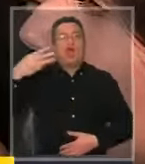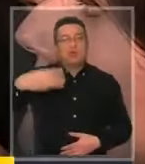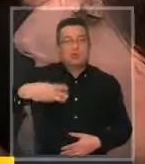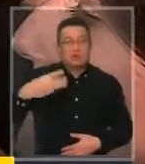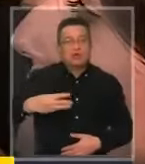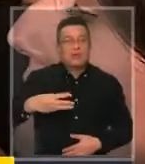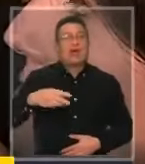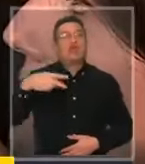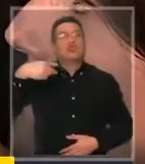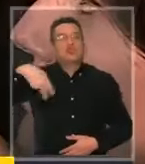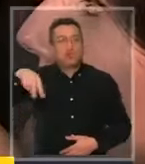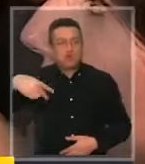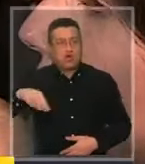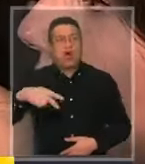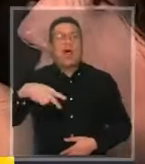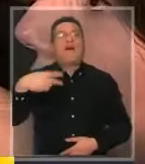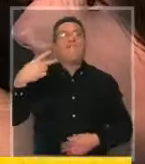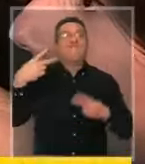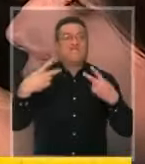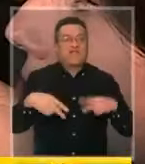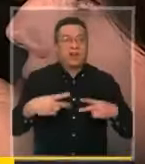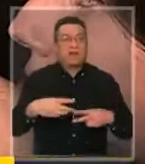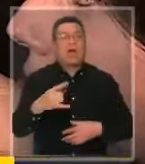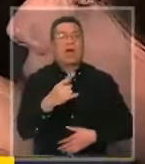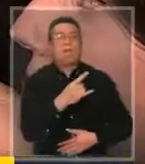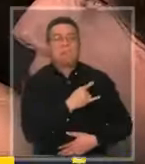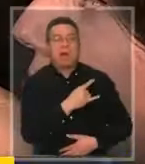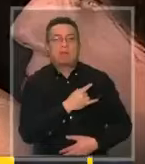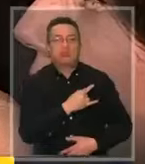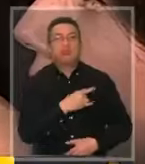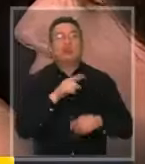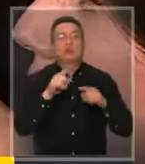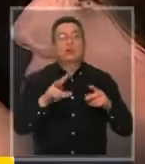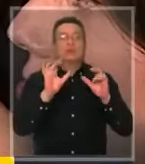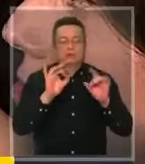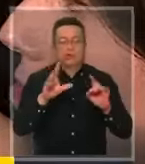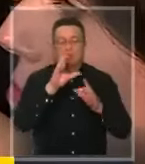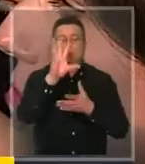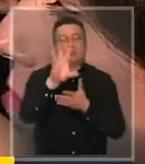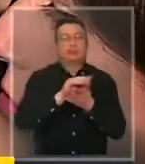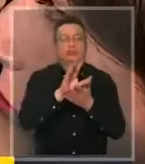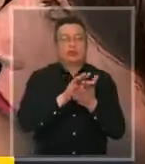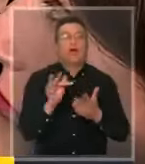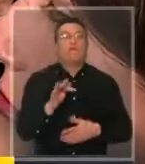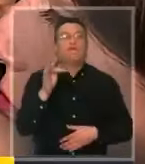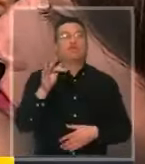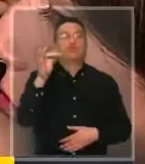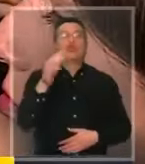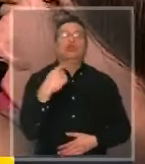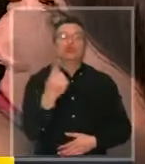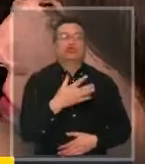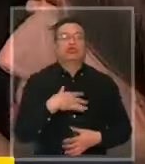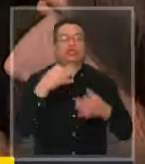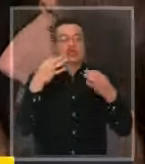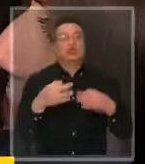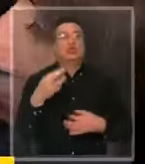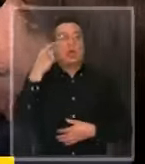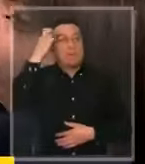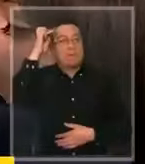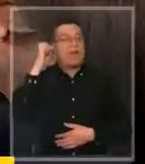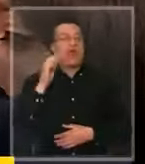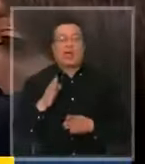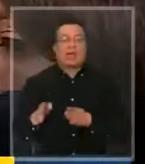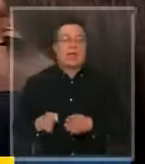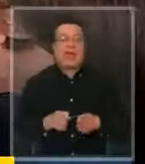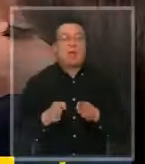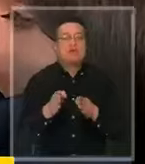municipales. Ñuñoa, Viña del Mar, Maipú son emblemas de lo que queremos hacer hacia el futuro, y estamos seguros que acá en Peñalolén vamos a seguir por la misma